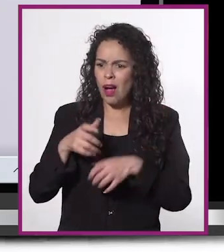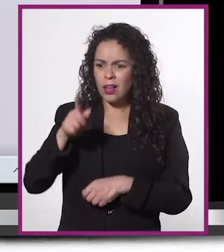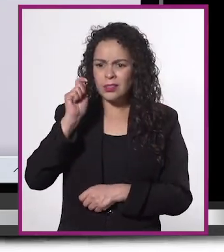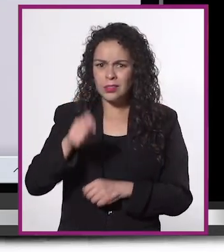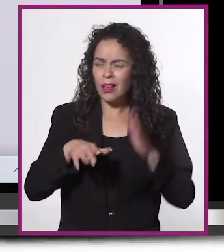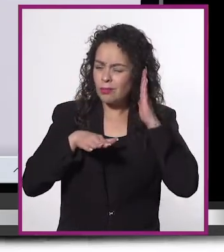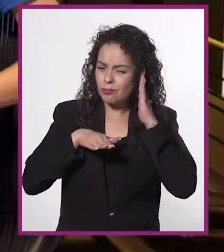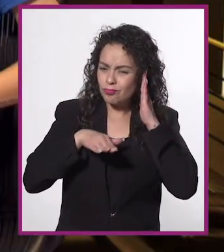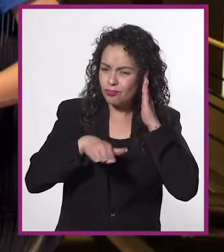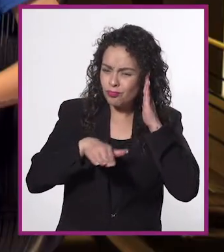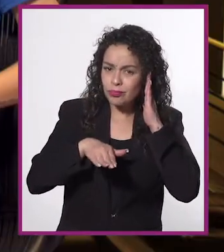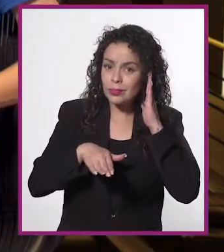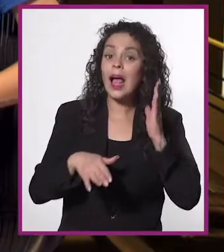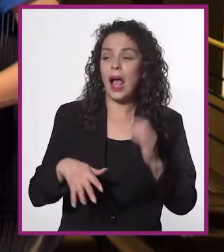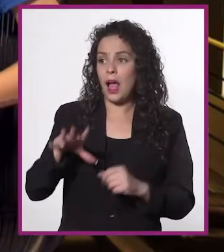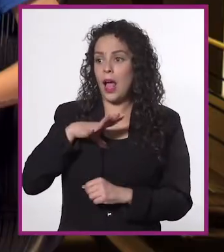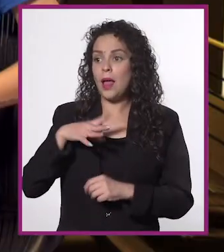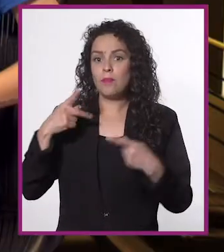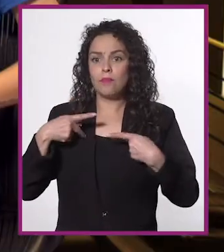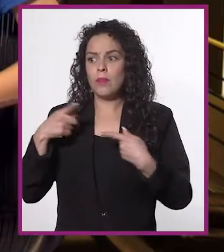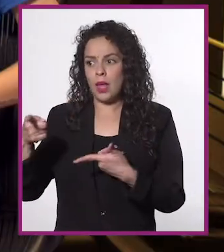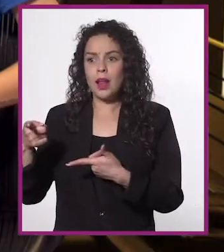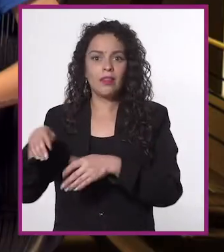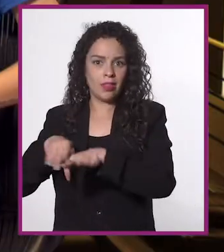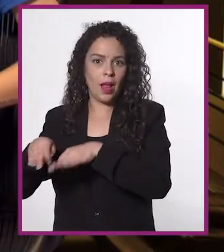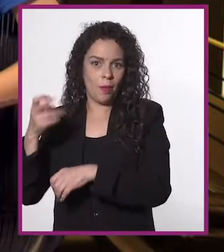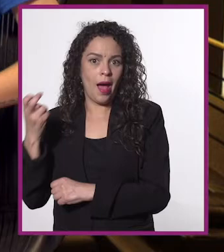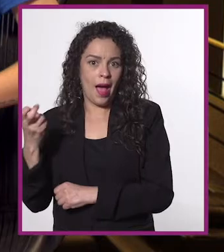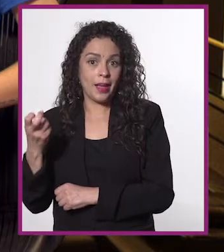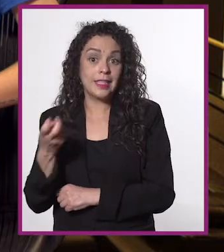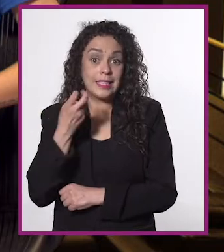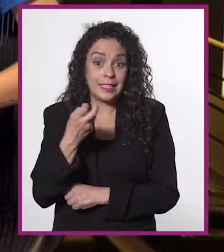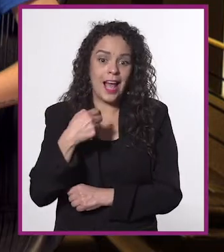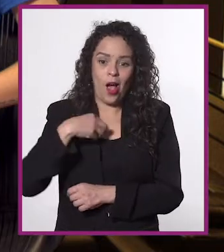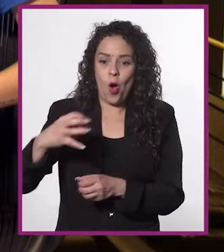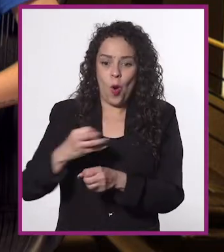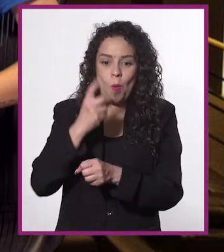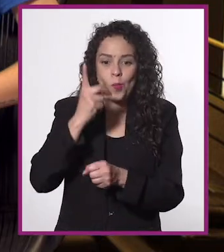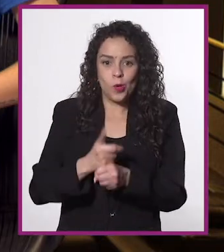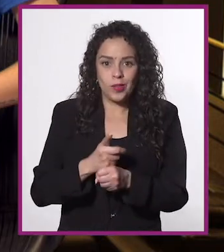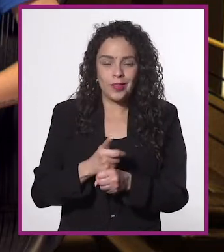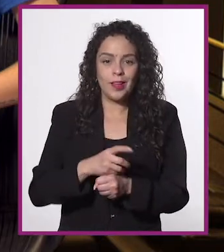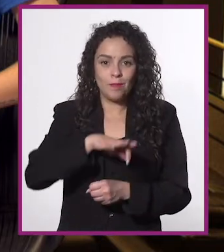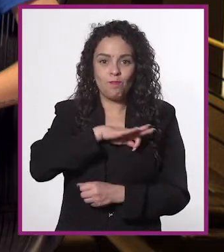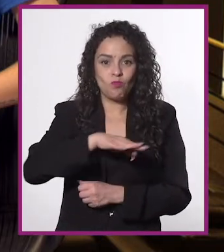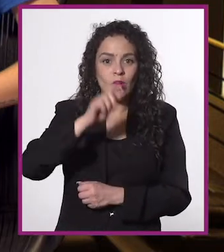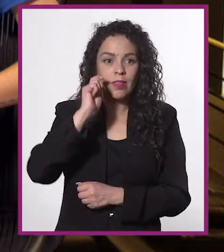eso, entonces yo tuve posibilidad de tener